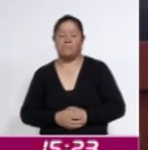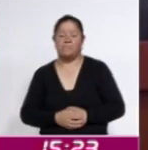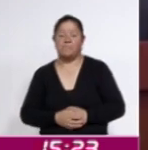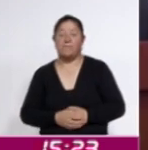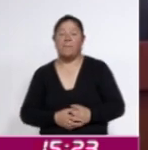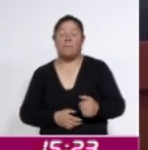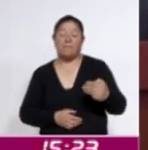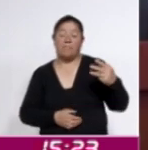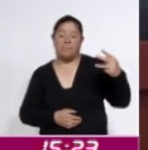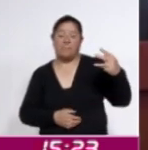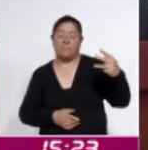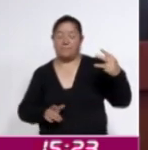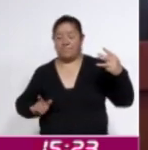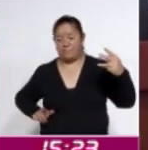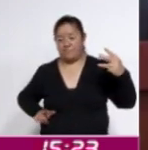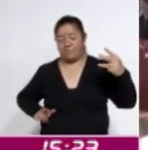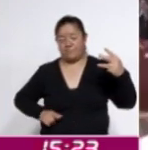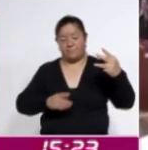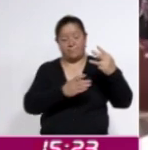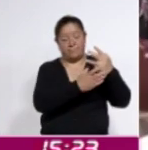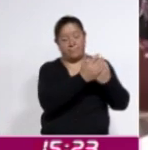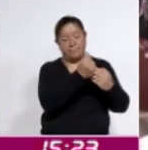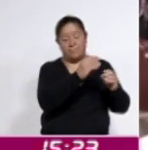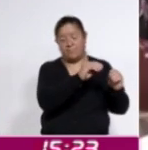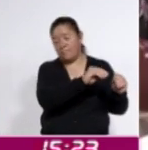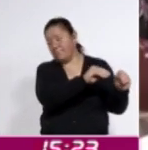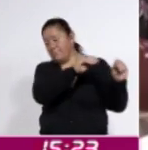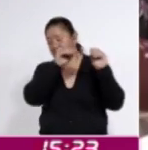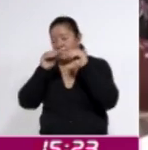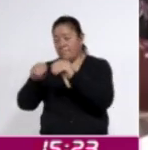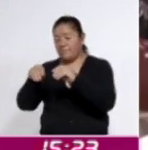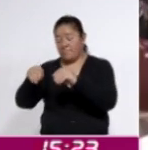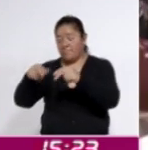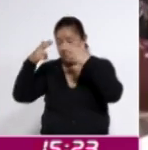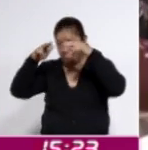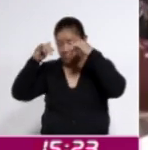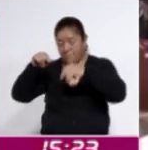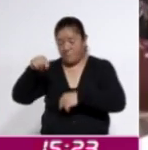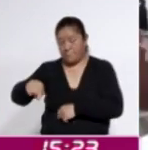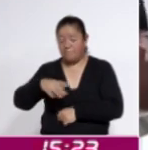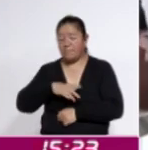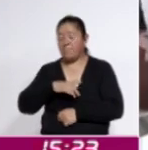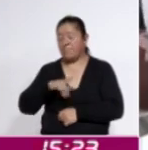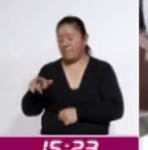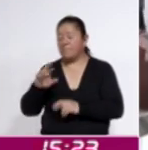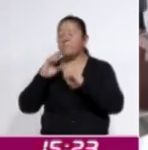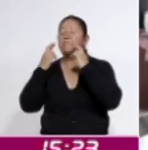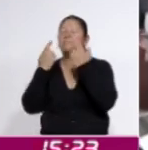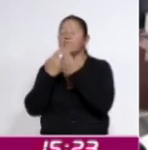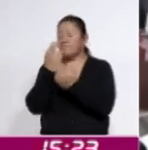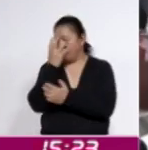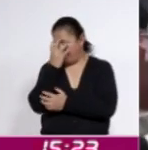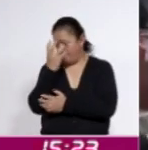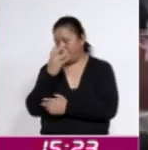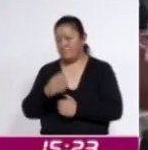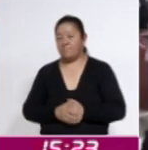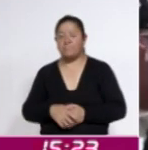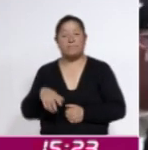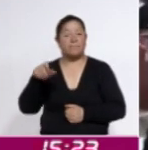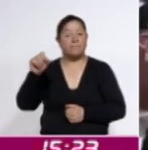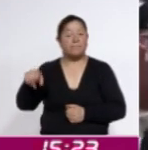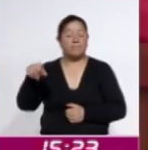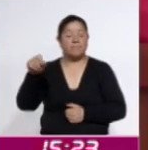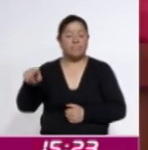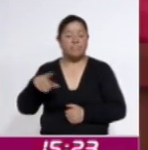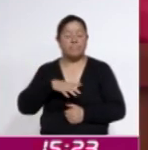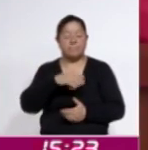del estado se trasladarán a dicha demarcación para realizar una sesión solemne. Asimismo, en la misma sesión,